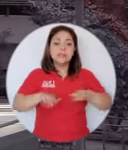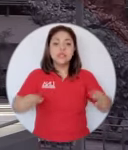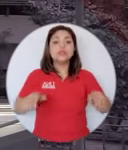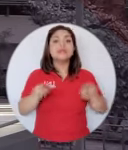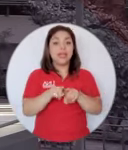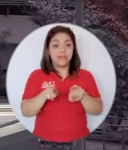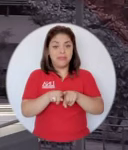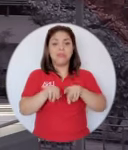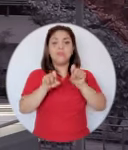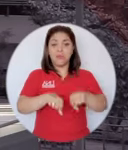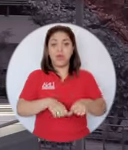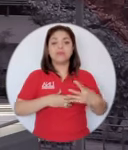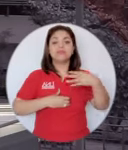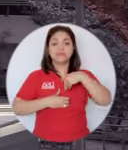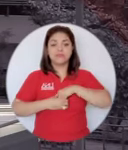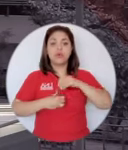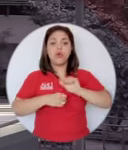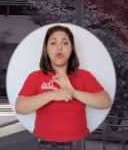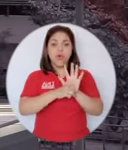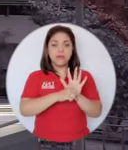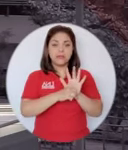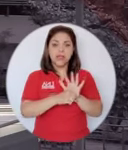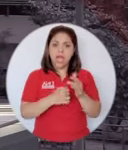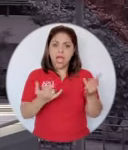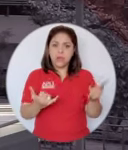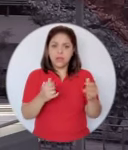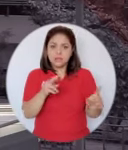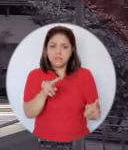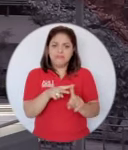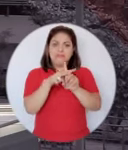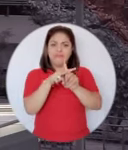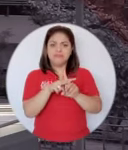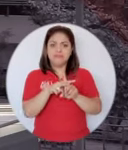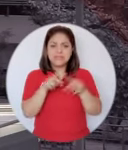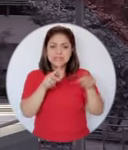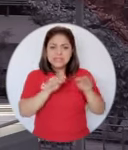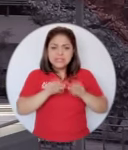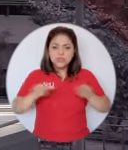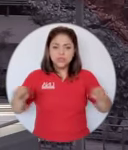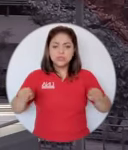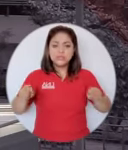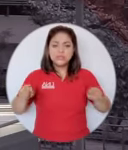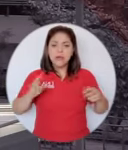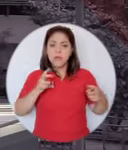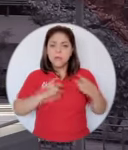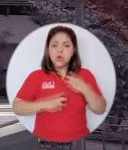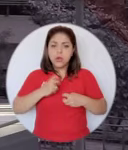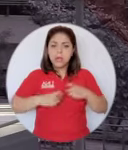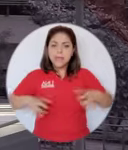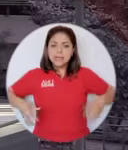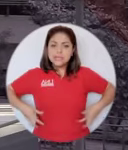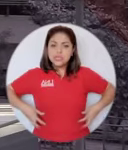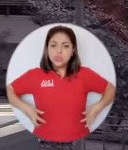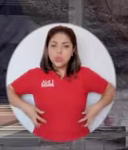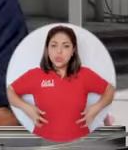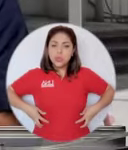otro tipo de complicaciones que tal vez en el momento no fueron asociadas a COVID, pero que ahora sí están en investigación. Sí,